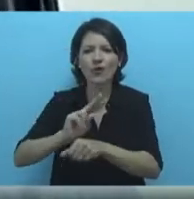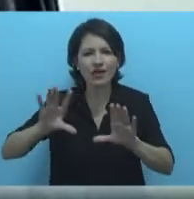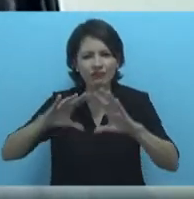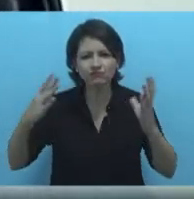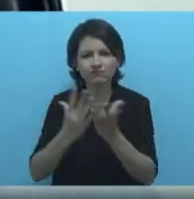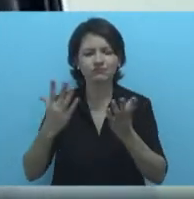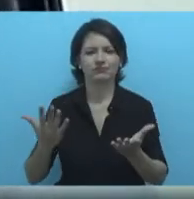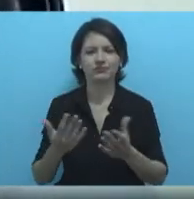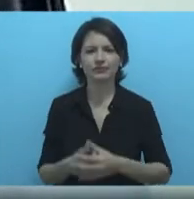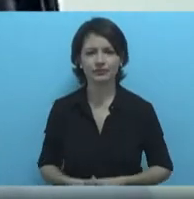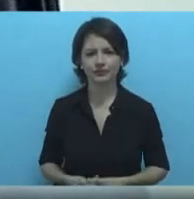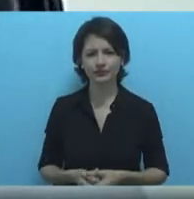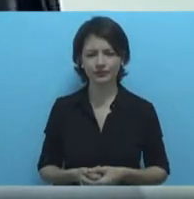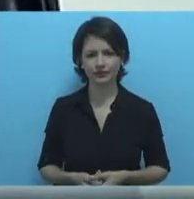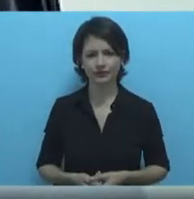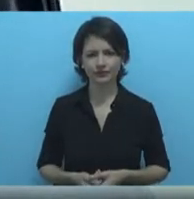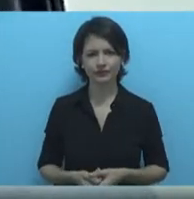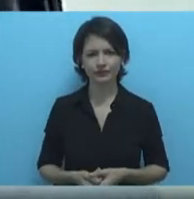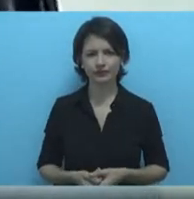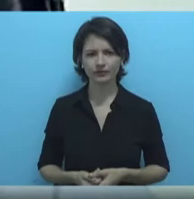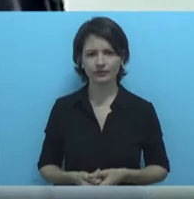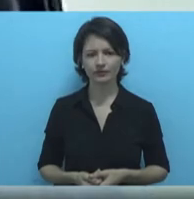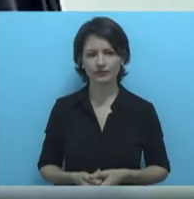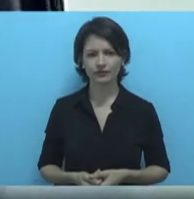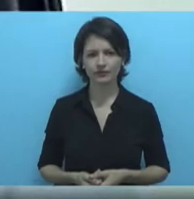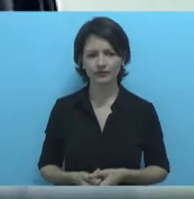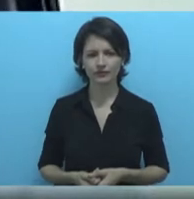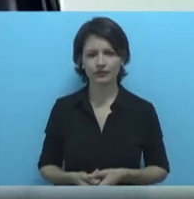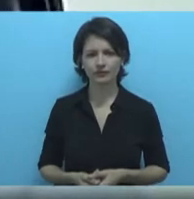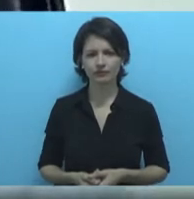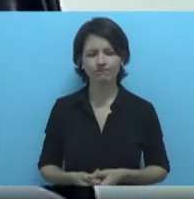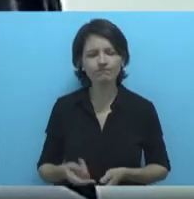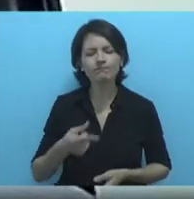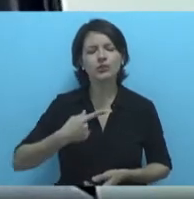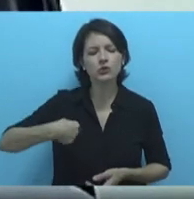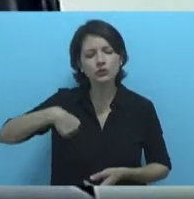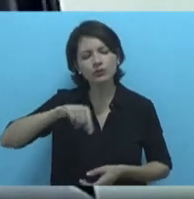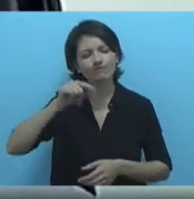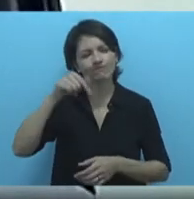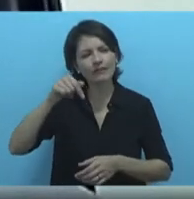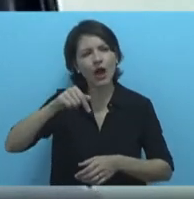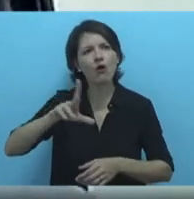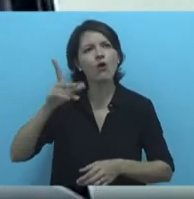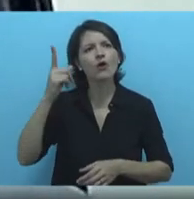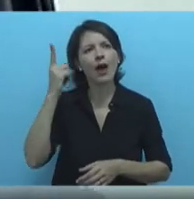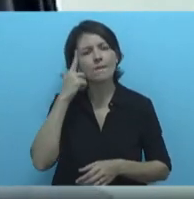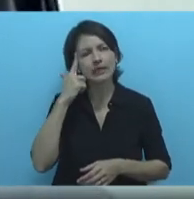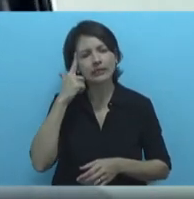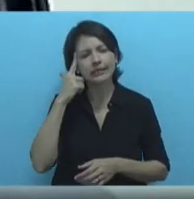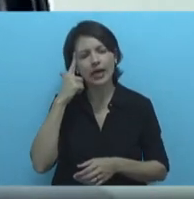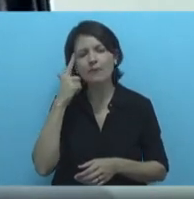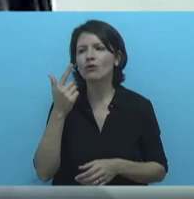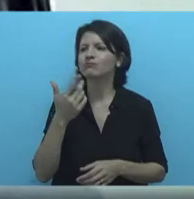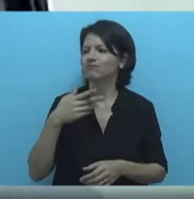en estos tiempos donde nos damos cuenta que hay que defender más que nunca el ambiente un